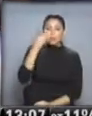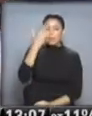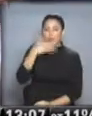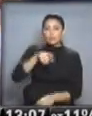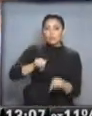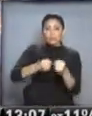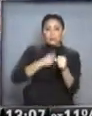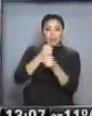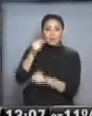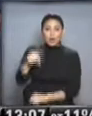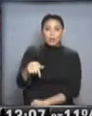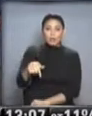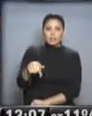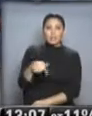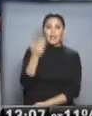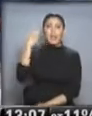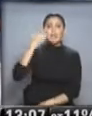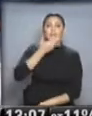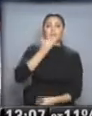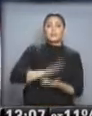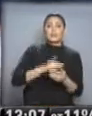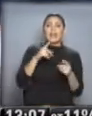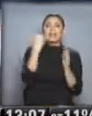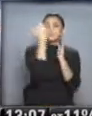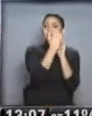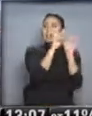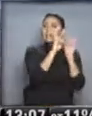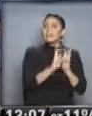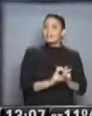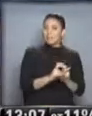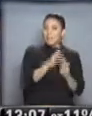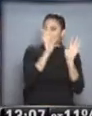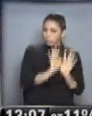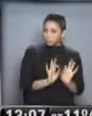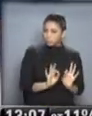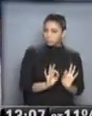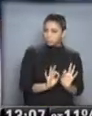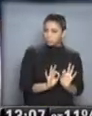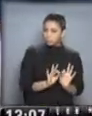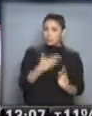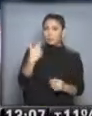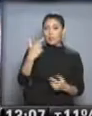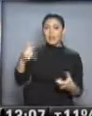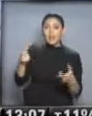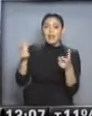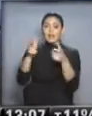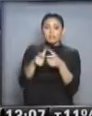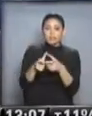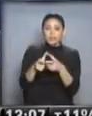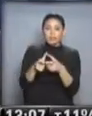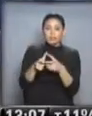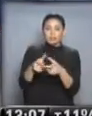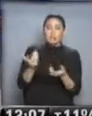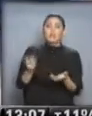el día de hoy con algunos temas que tenían dentro del protocolo dentro de la agenda en diplomática para este encuentro que tenía que ver por supuesto